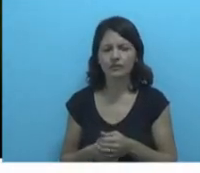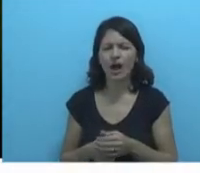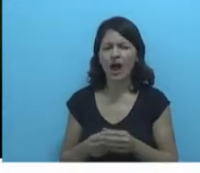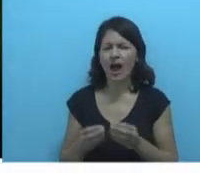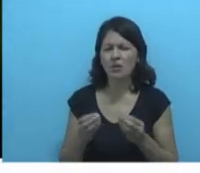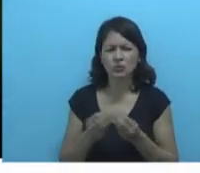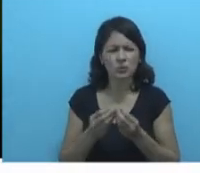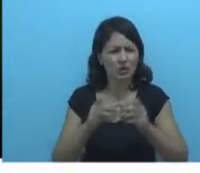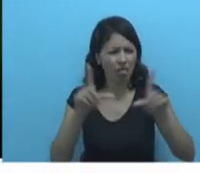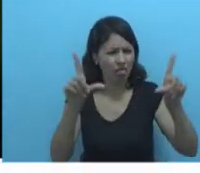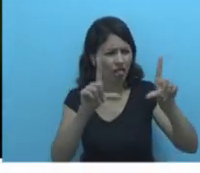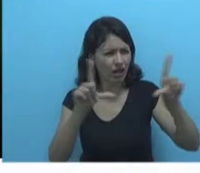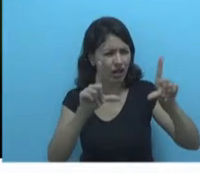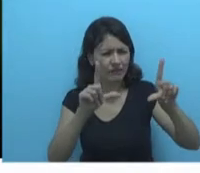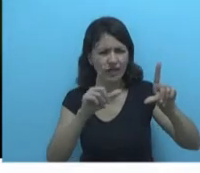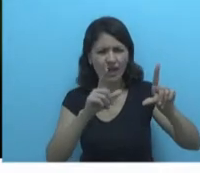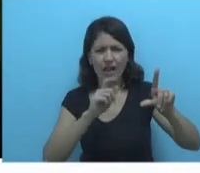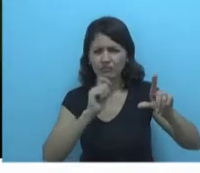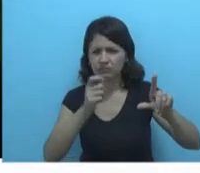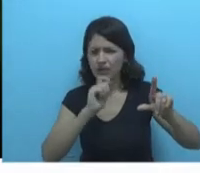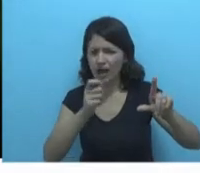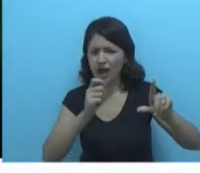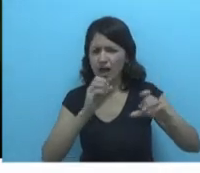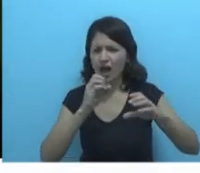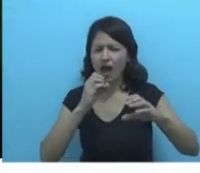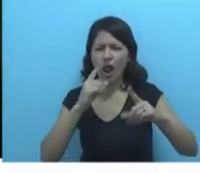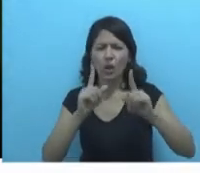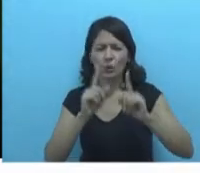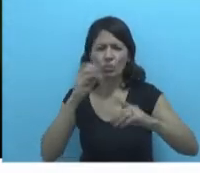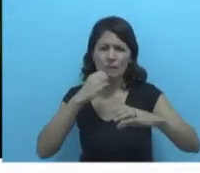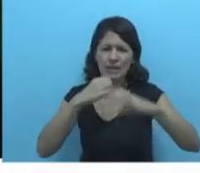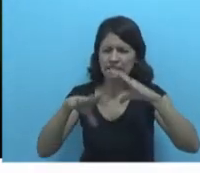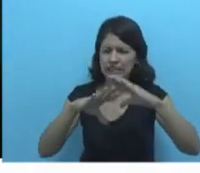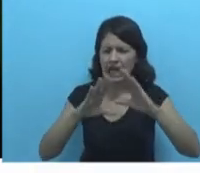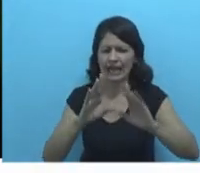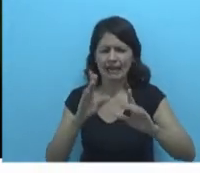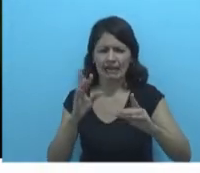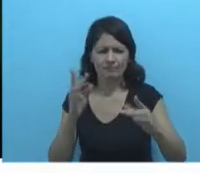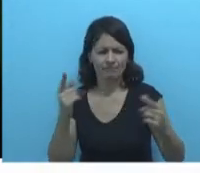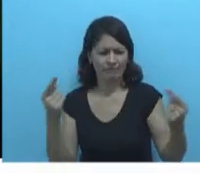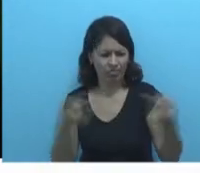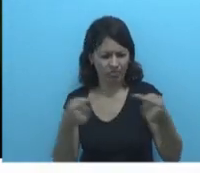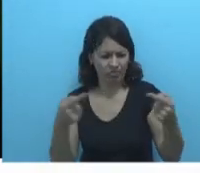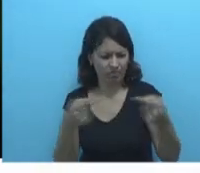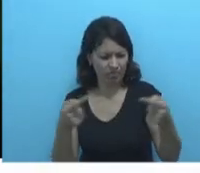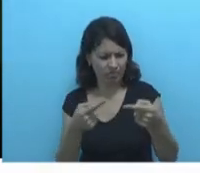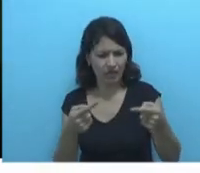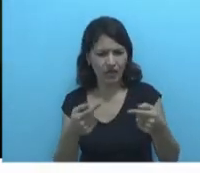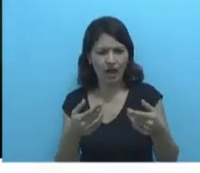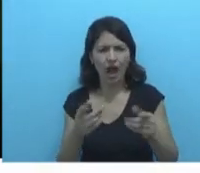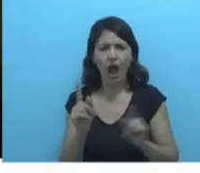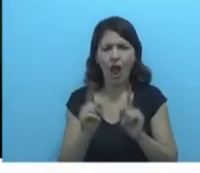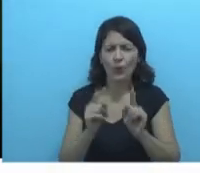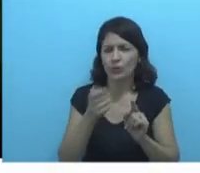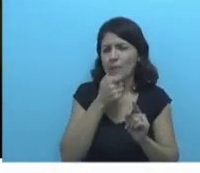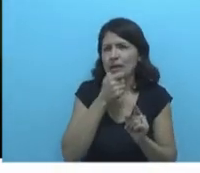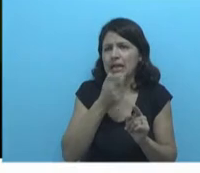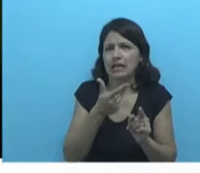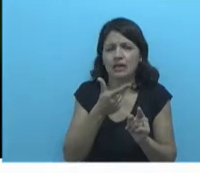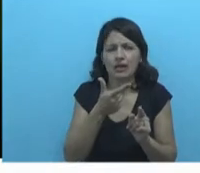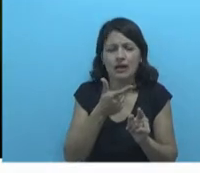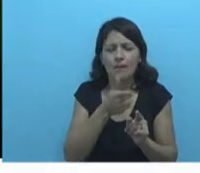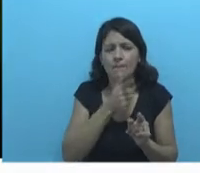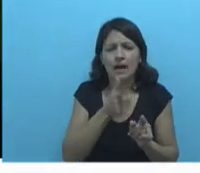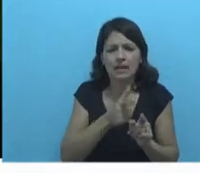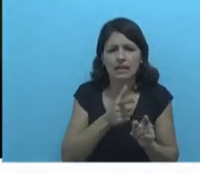de comunicación son mensajes contradictorios, a veces hasta favoreciendo el turismo vacunatorio,